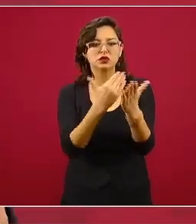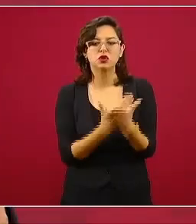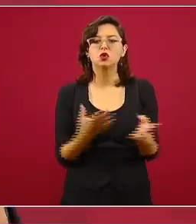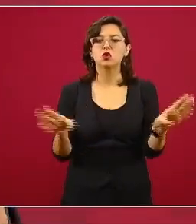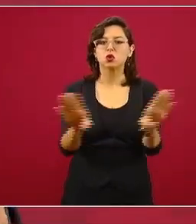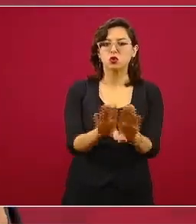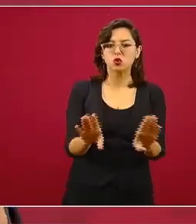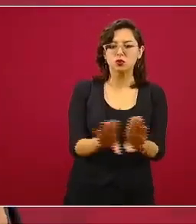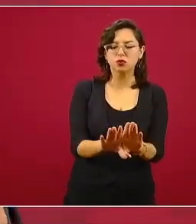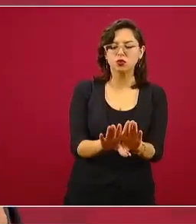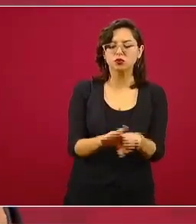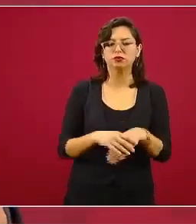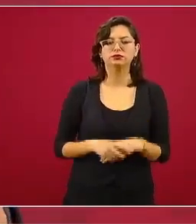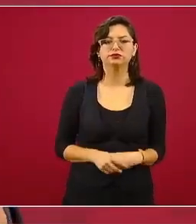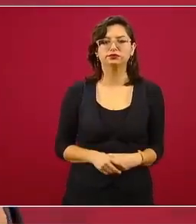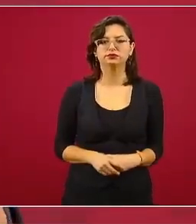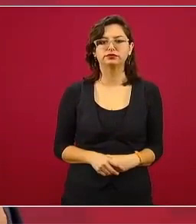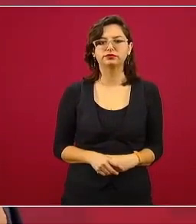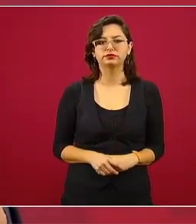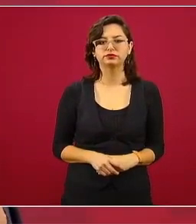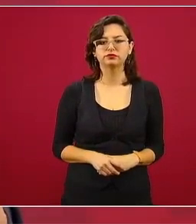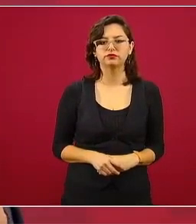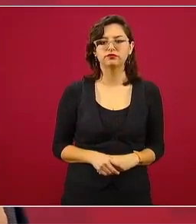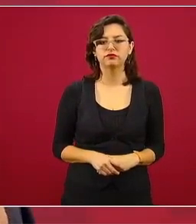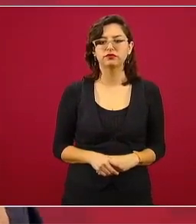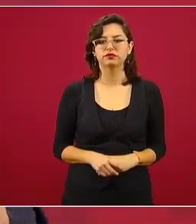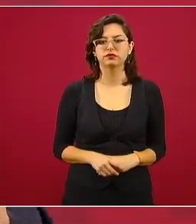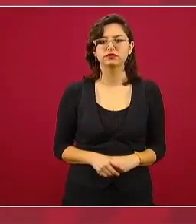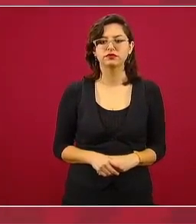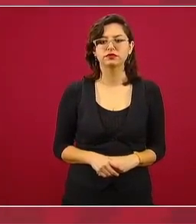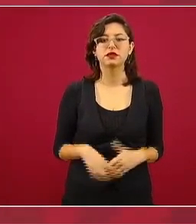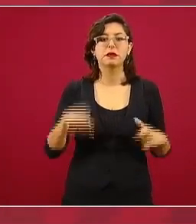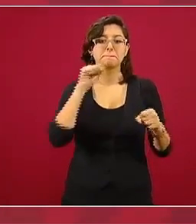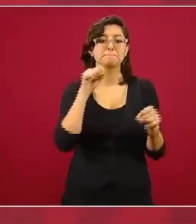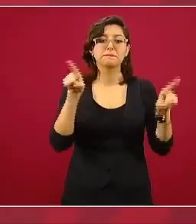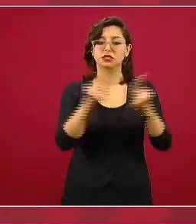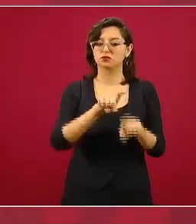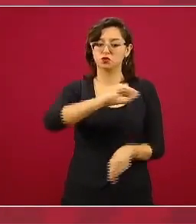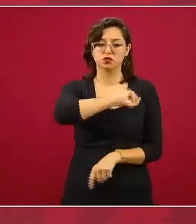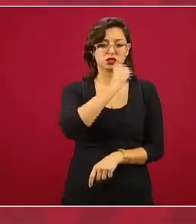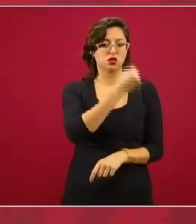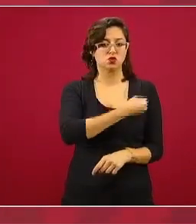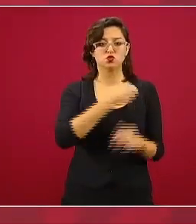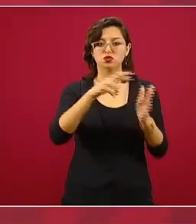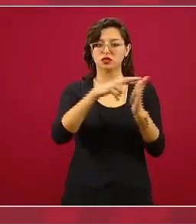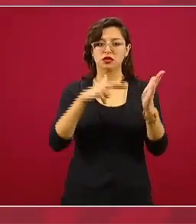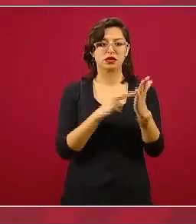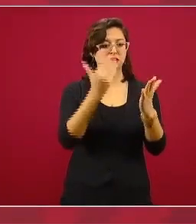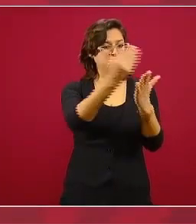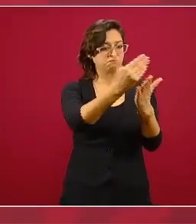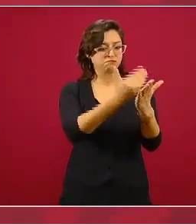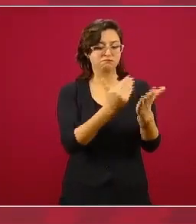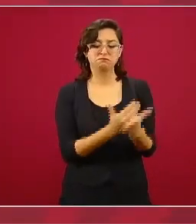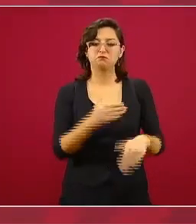desde luego con apego a protocolos de salud,